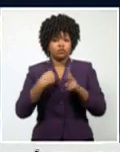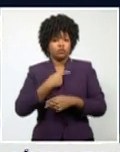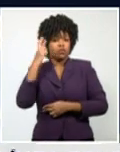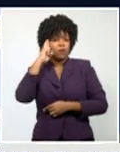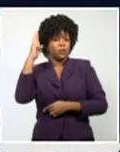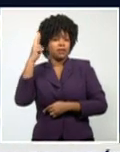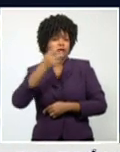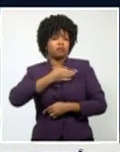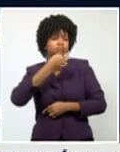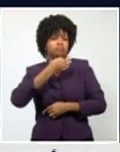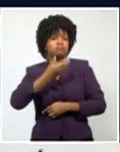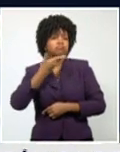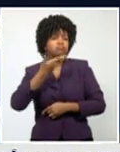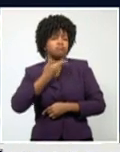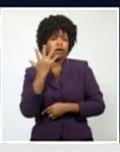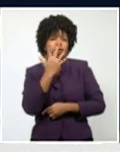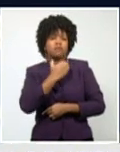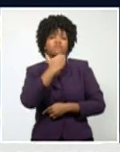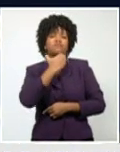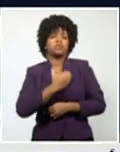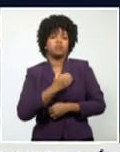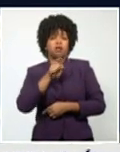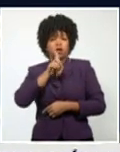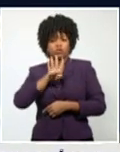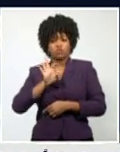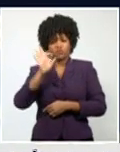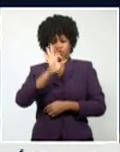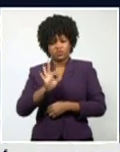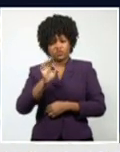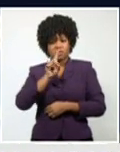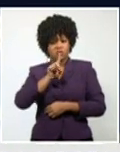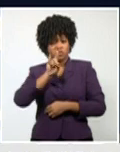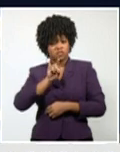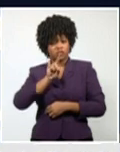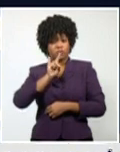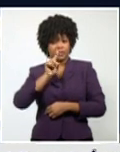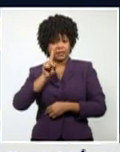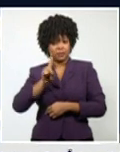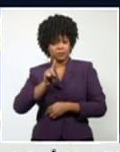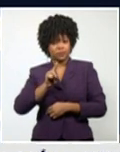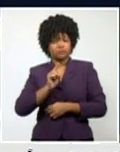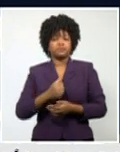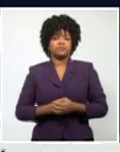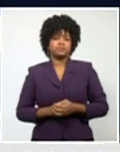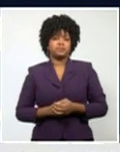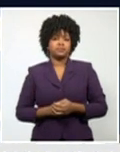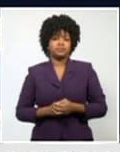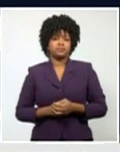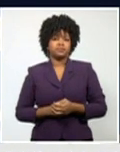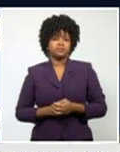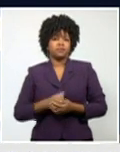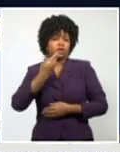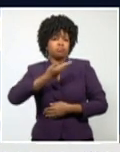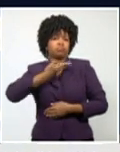jefe el 14 de octubre de 1991, en el discurso pronunciado en la clausura